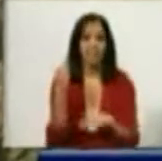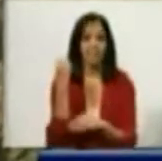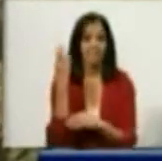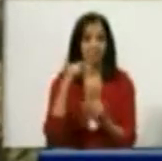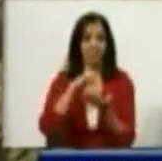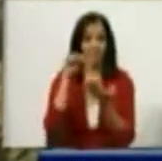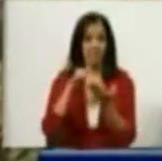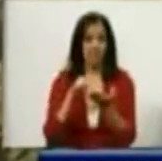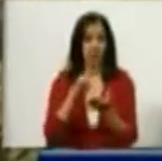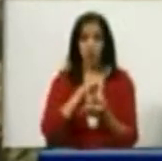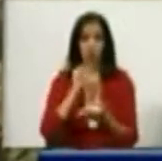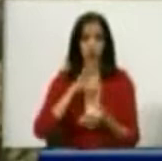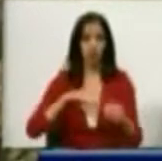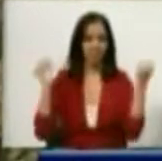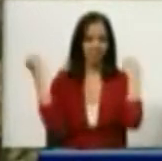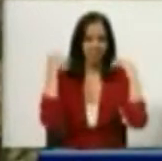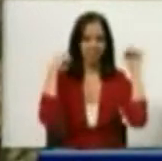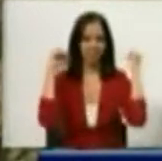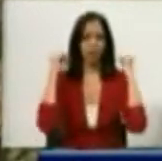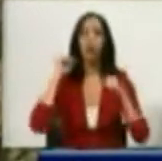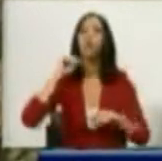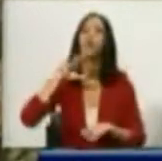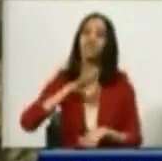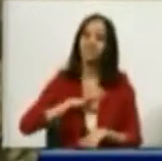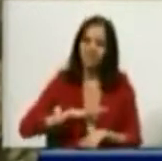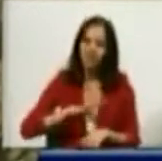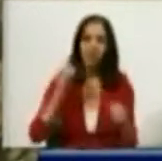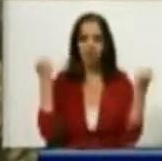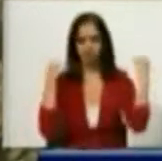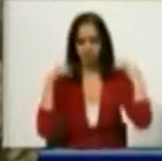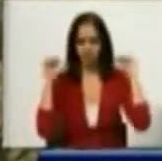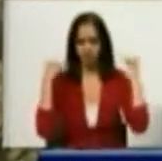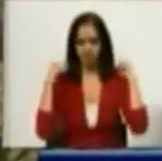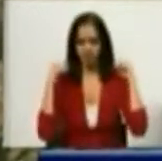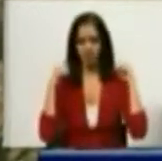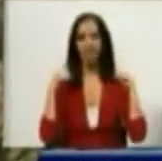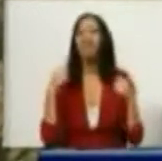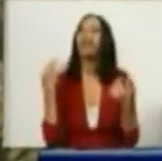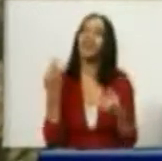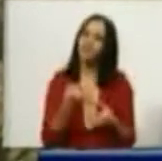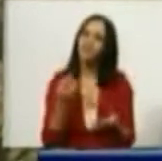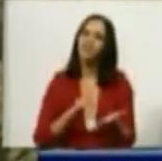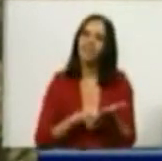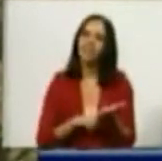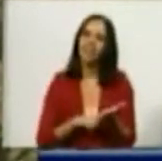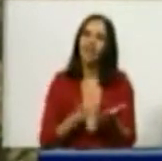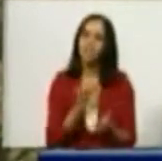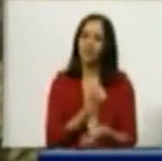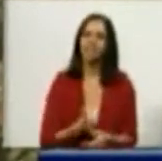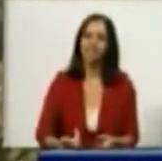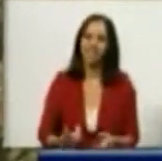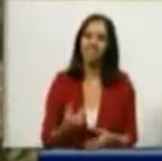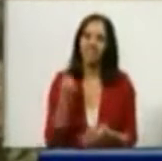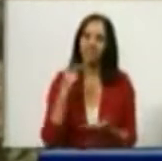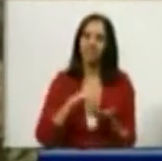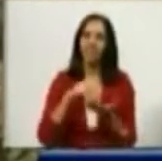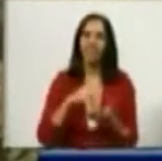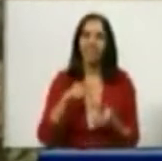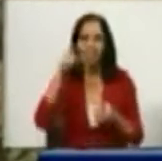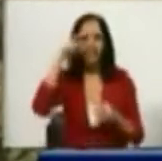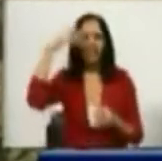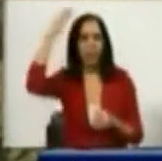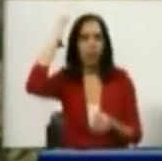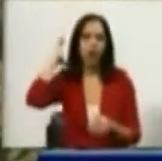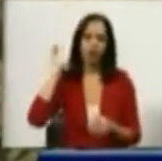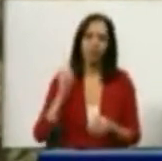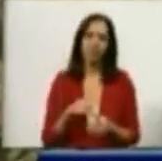no estuviera en desacato cómo está cómo está en desacato en verdad el presidente de la asamblea nacional En este momento cerramos salud